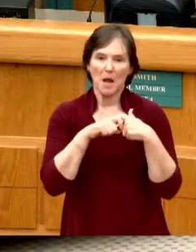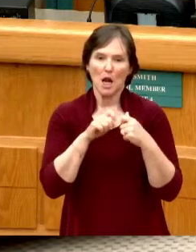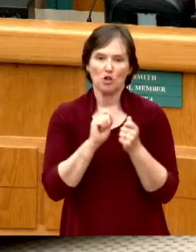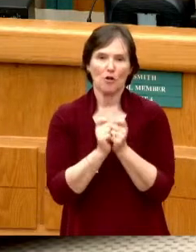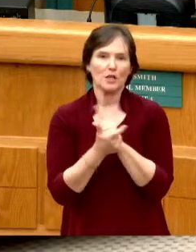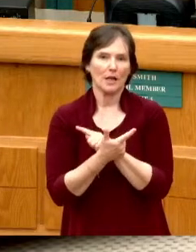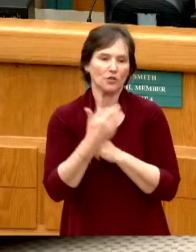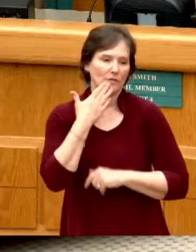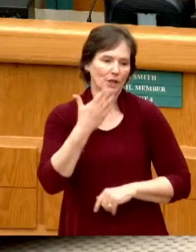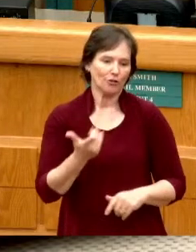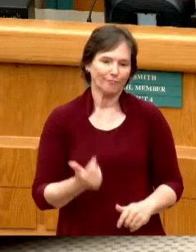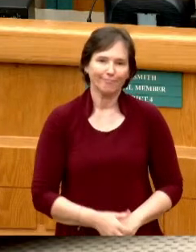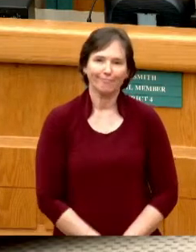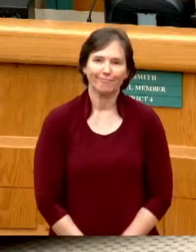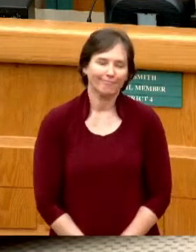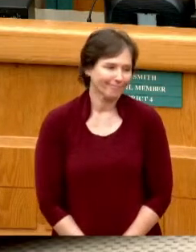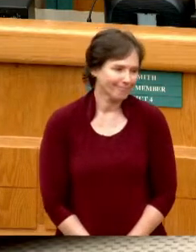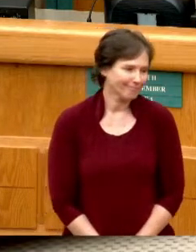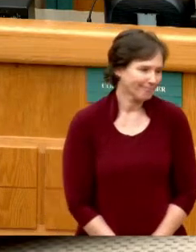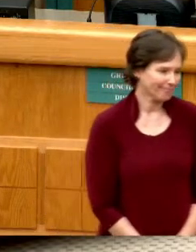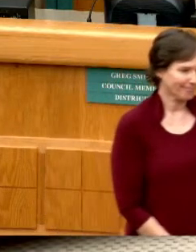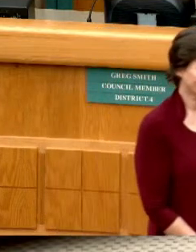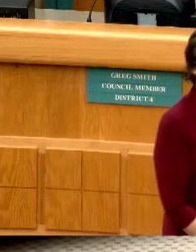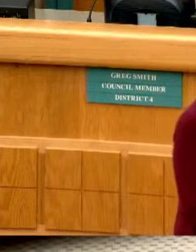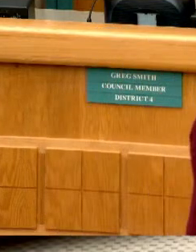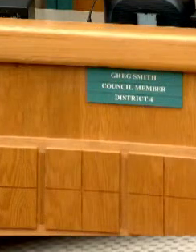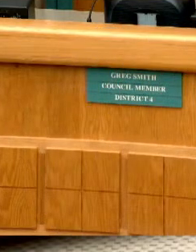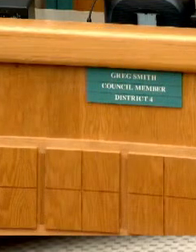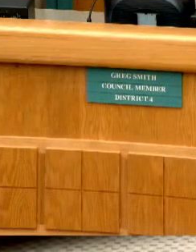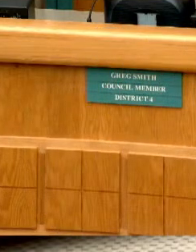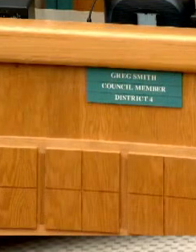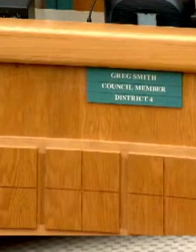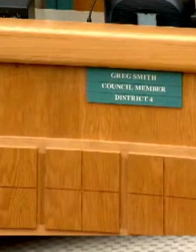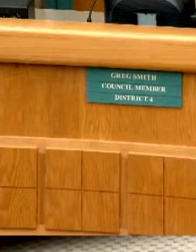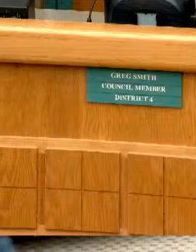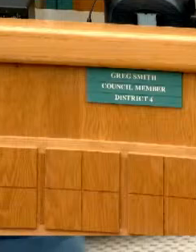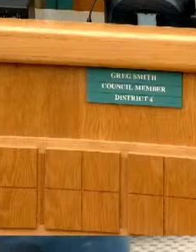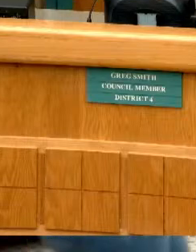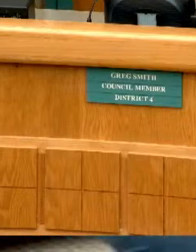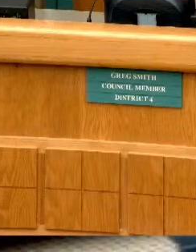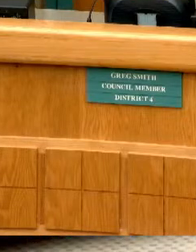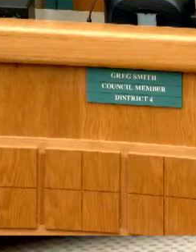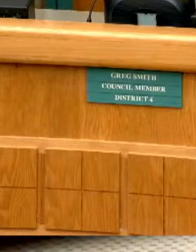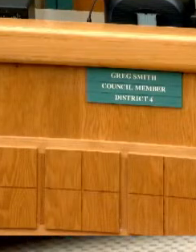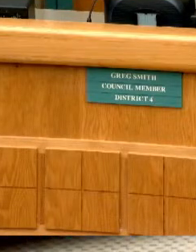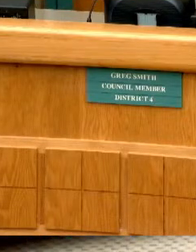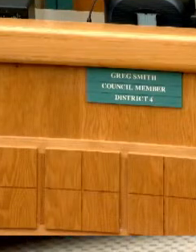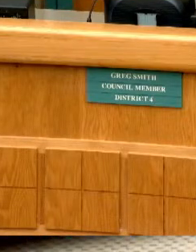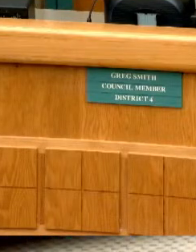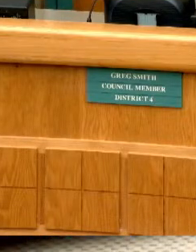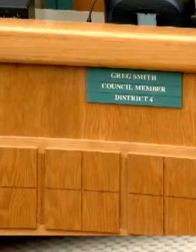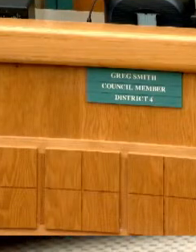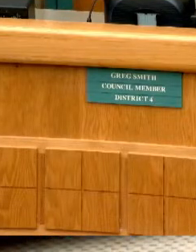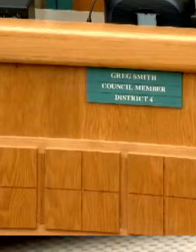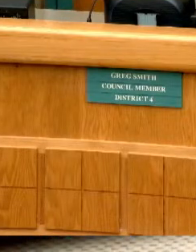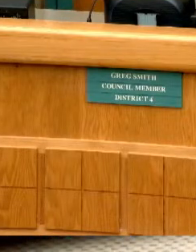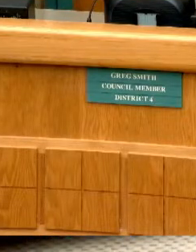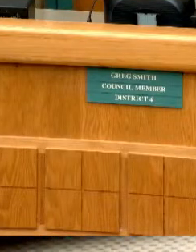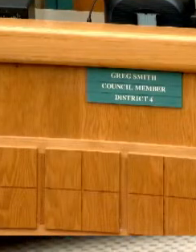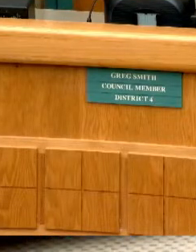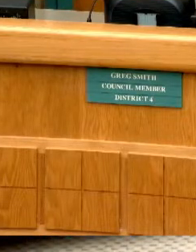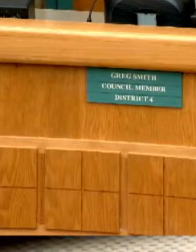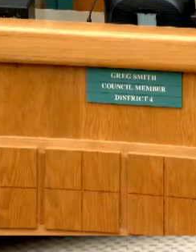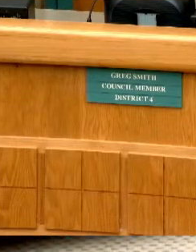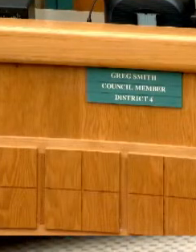totalizaron 1,359. 29,450 pacientes se han recuperado por completo, 187 continúan en el